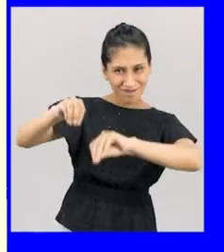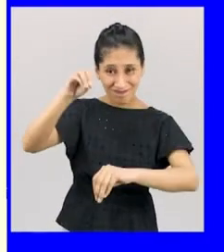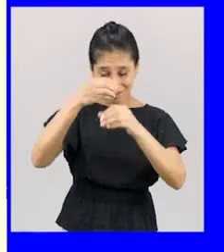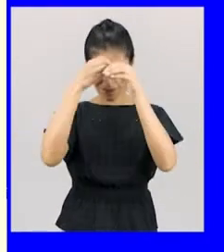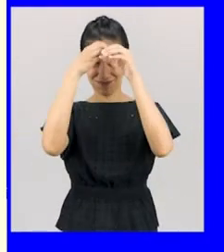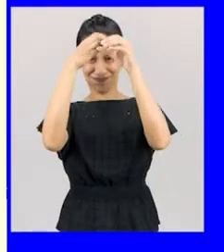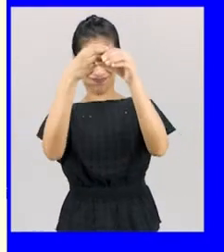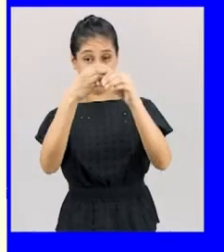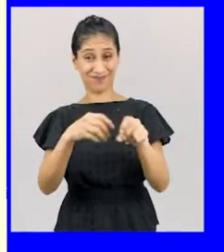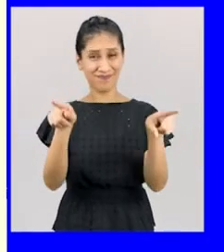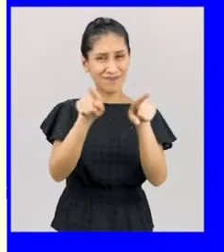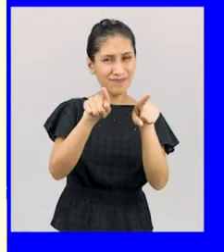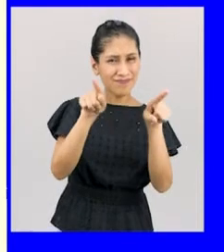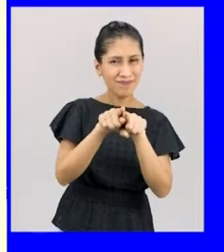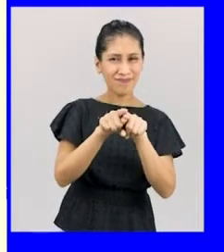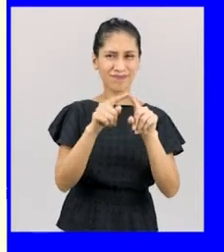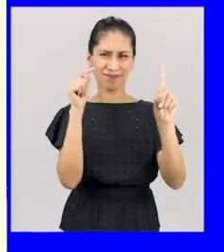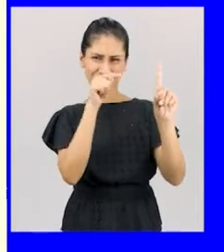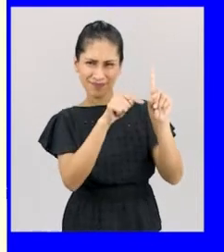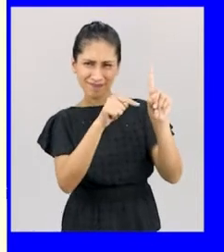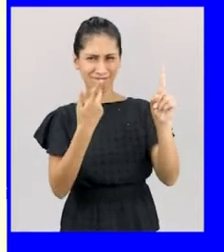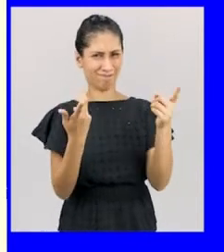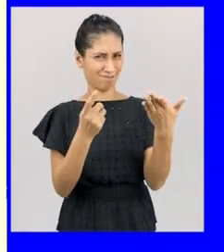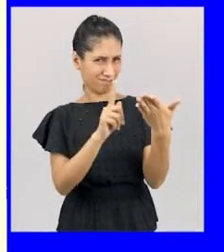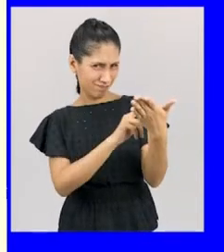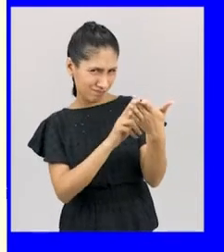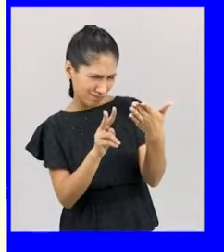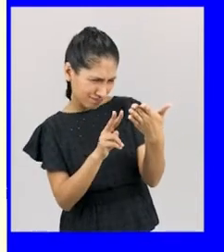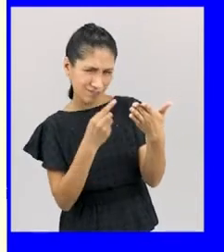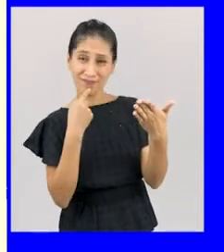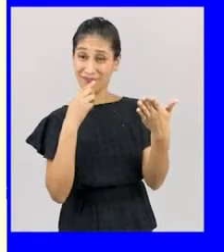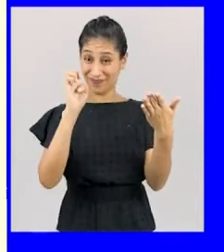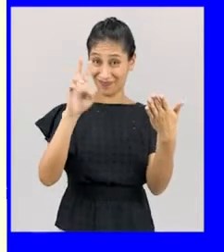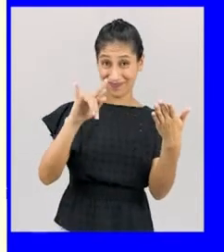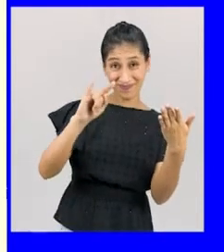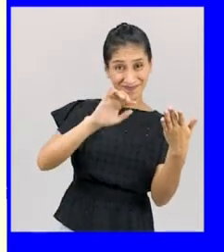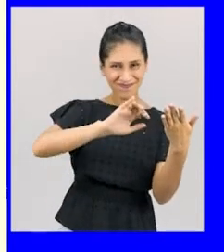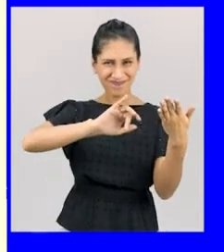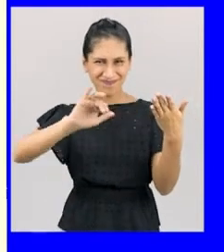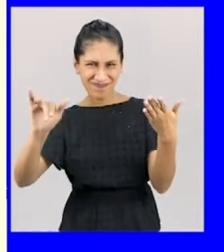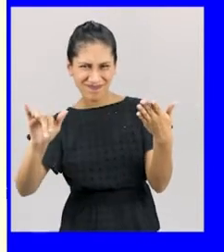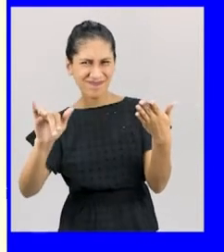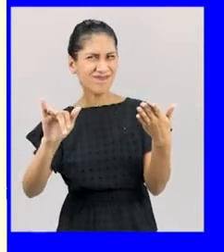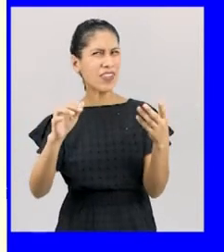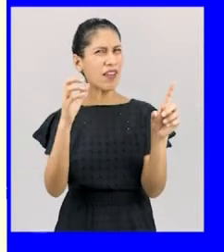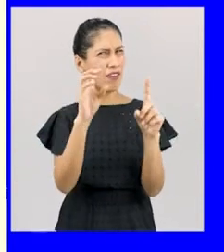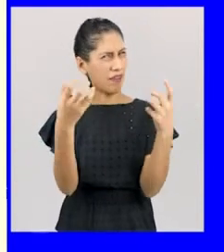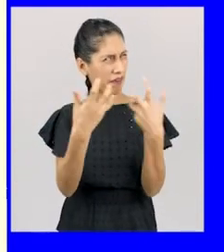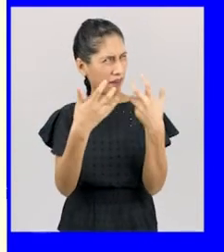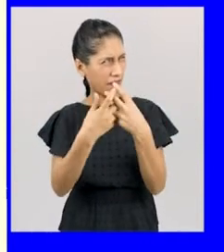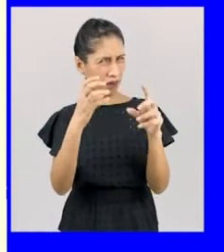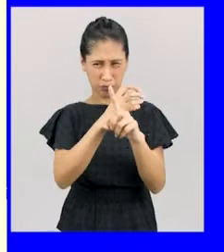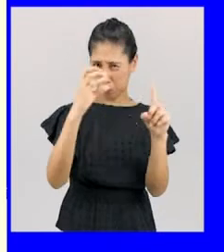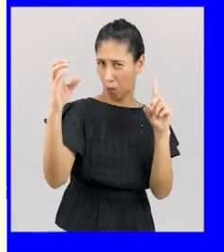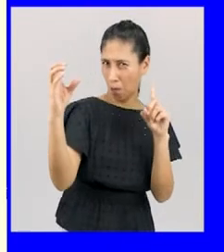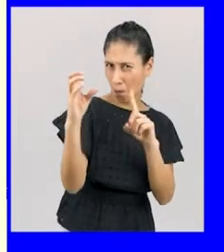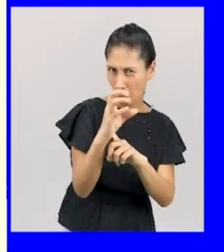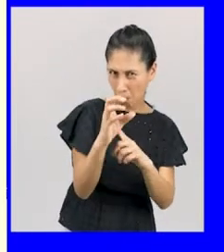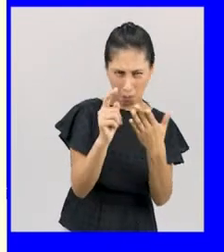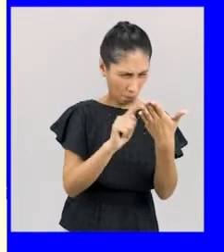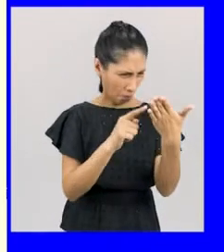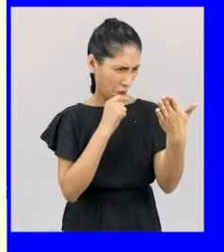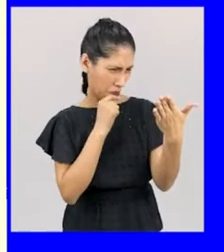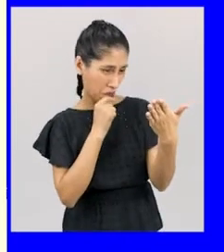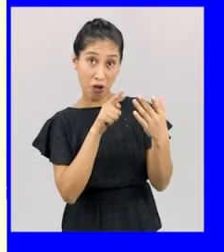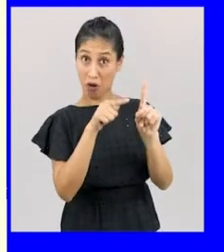Un hombre que conoce al dedillo todo el teatro de Beaumarchais es un erudito, pero culto es aquel que, habiendo